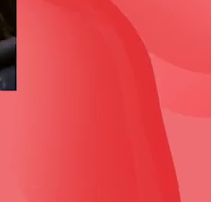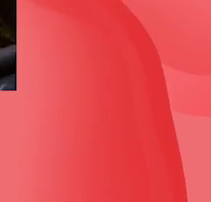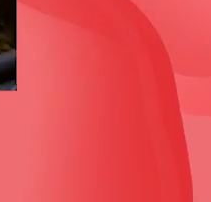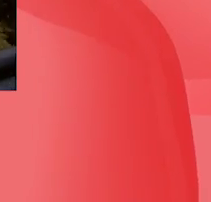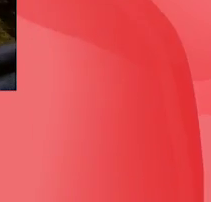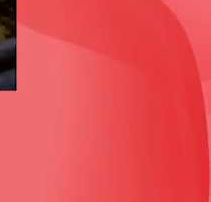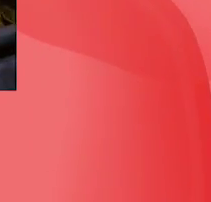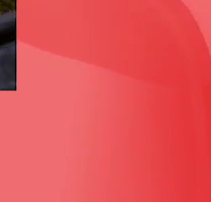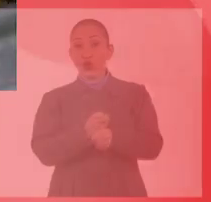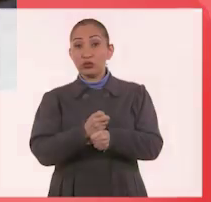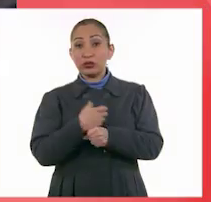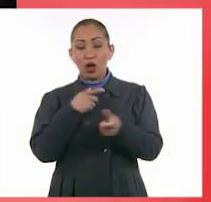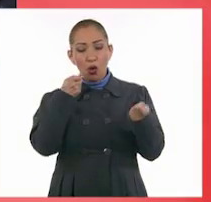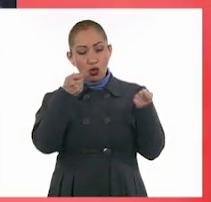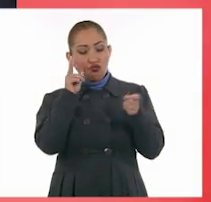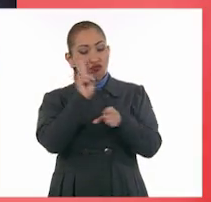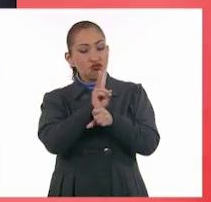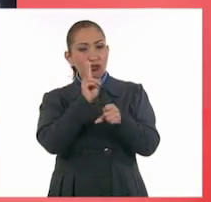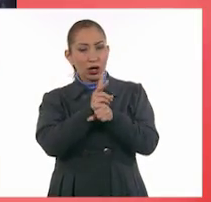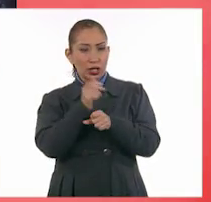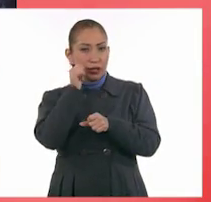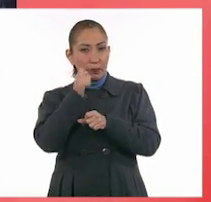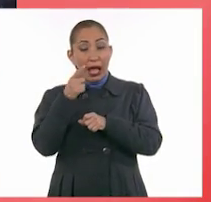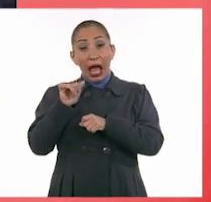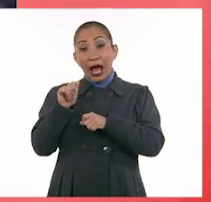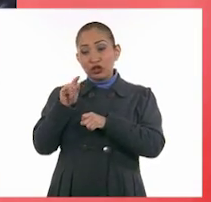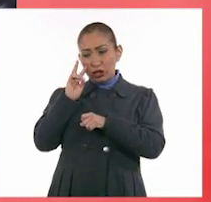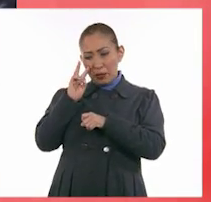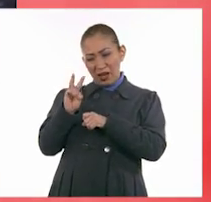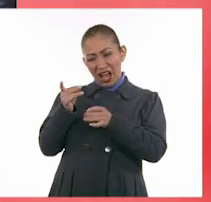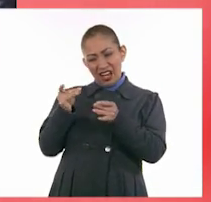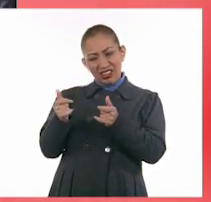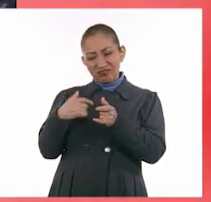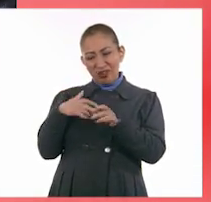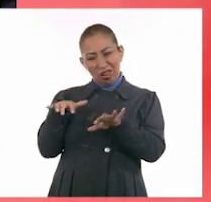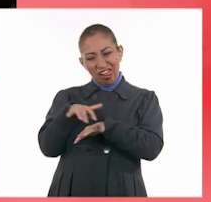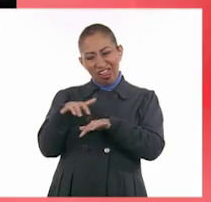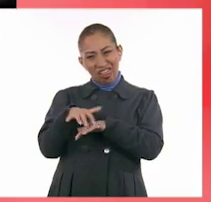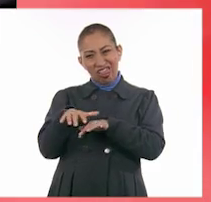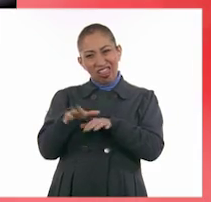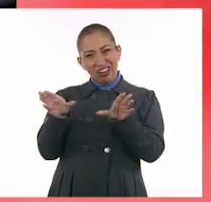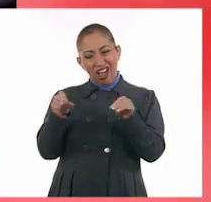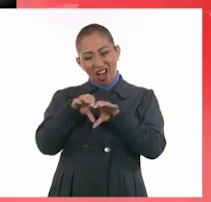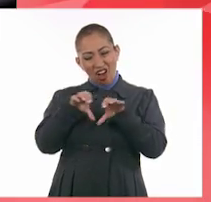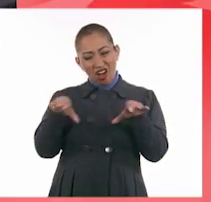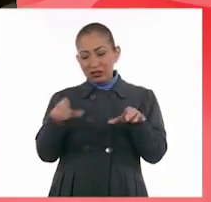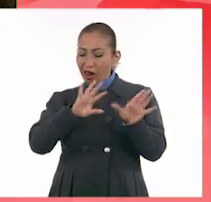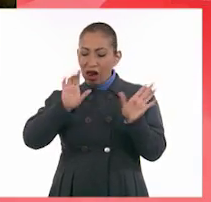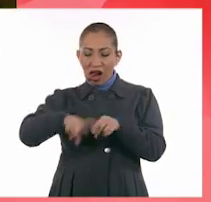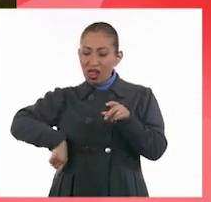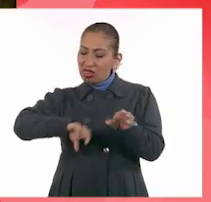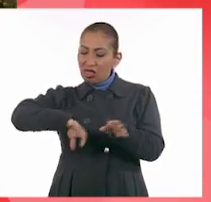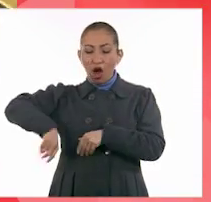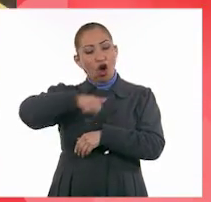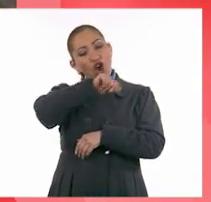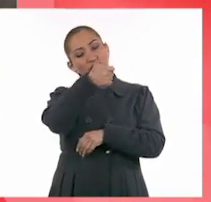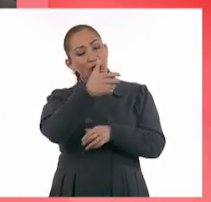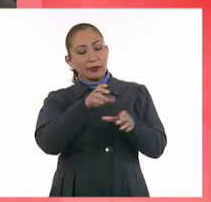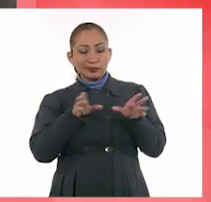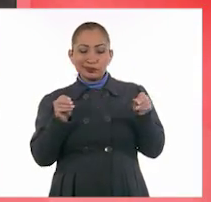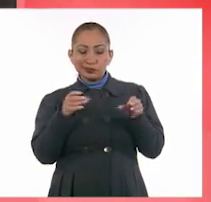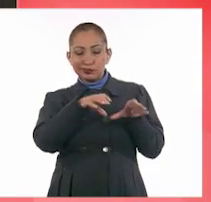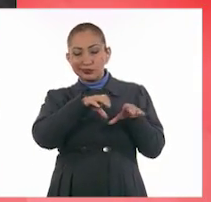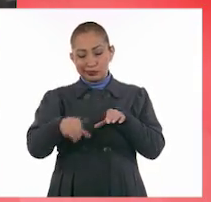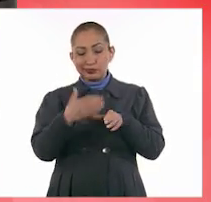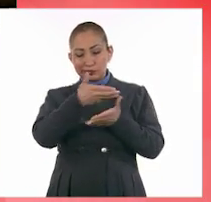Este es el segundo filtro de control. Normalmente Antonio, cuando no ve la calidad que buscamos en la langosta, la retira y le pide otra langosta al